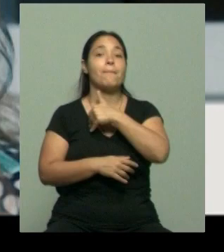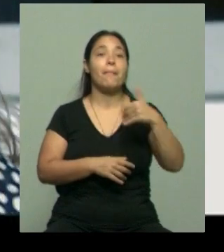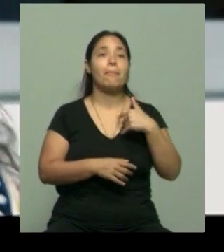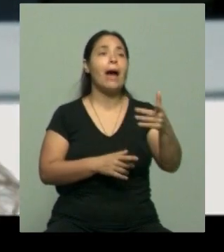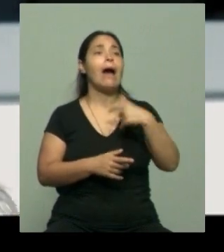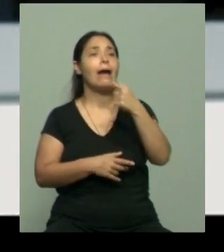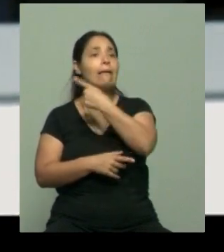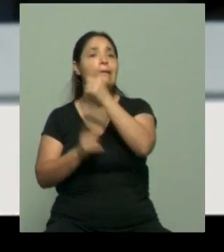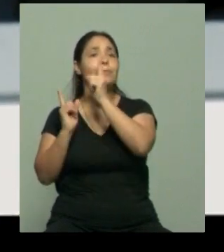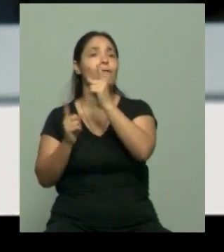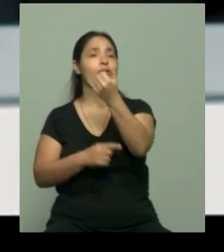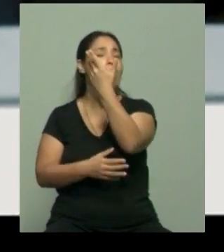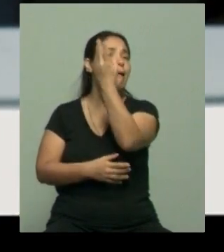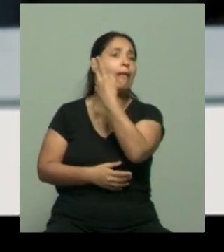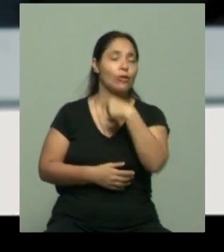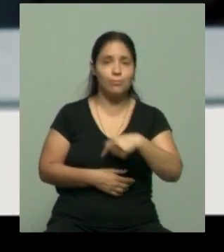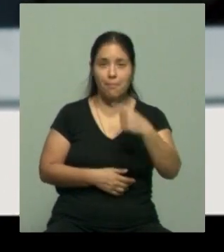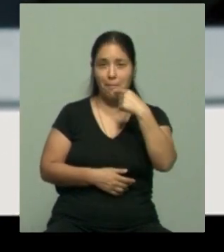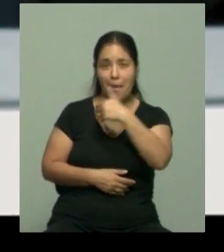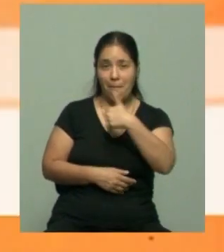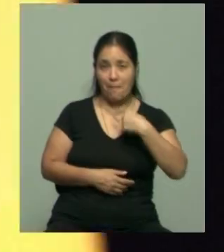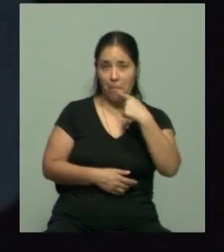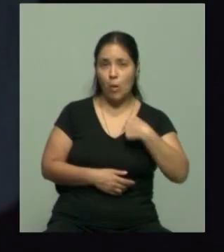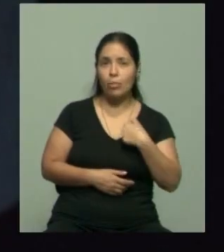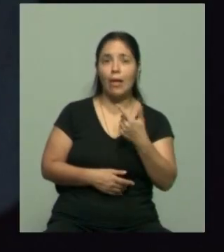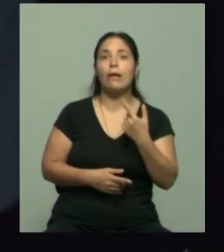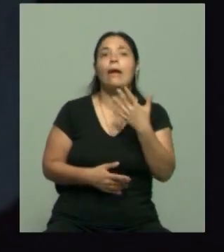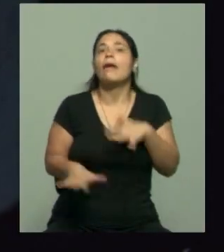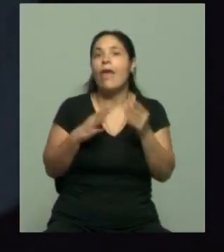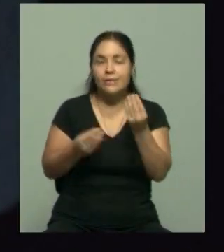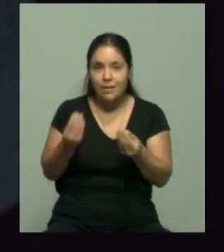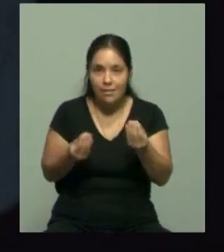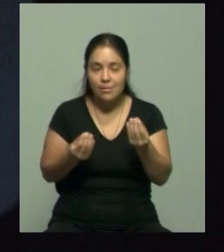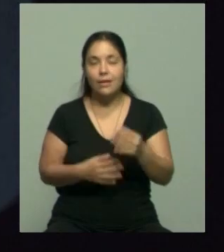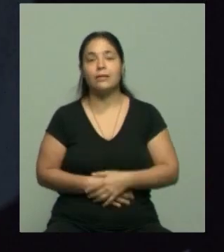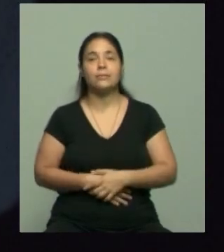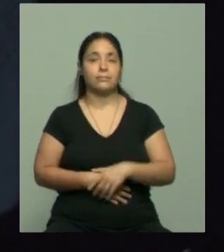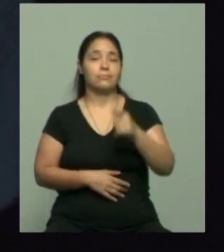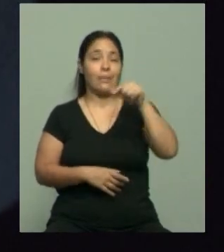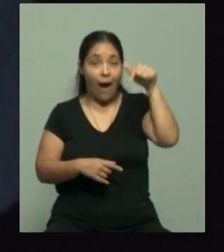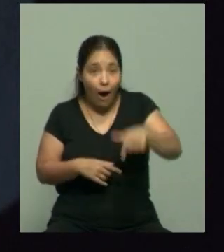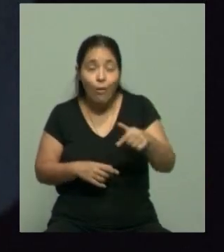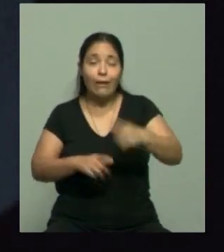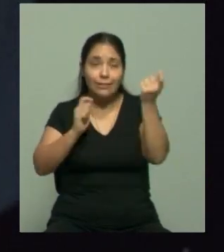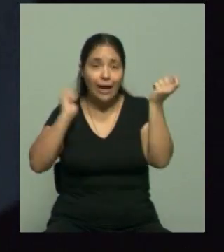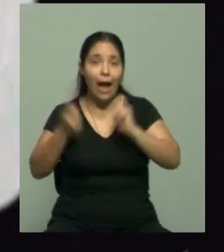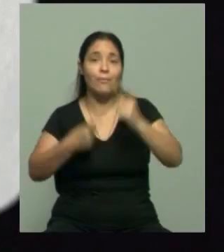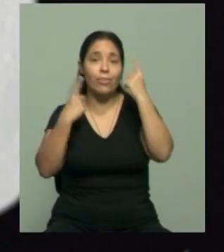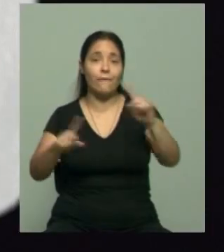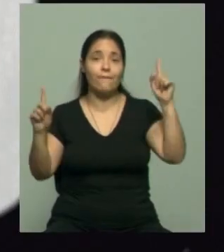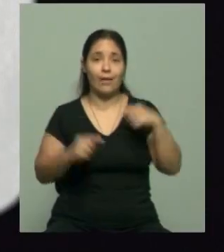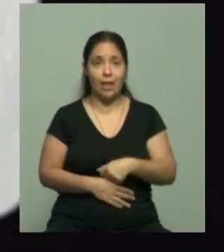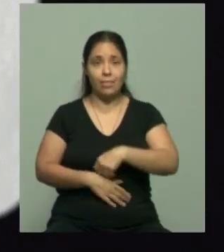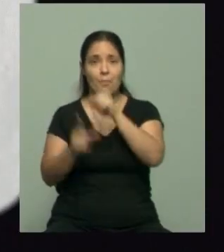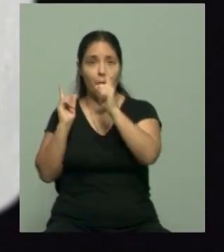Ahora la pregunta no es qué hiciste, mañana voy a hablar con la seño. Entonces, hay una cuestión social de ese valor, ese